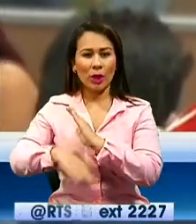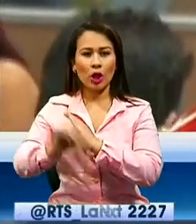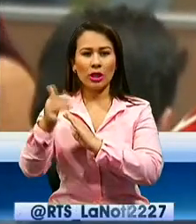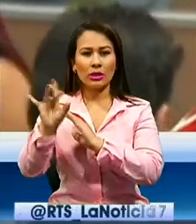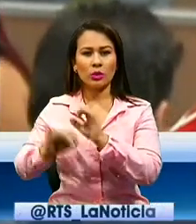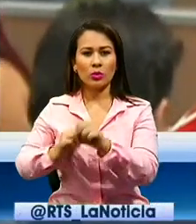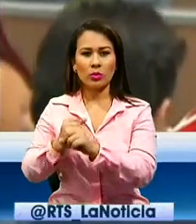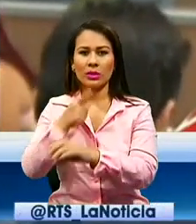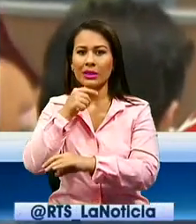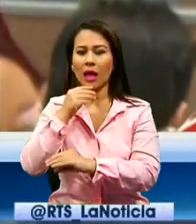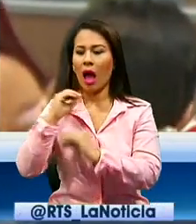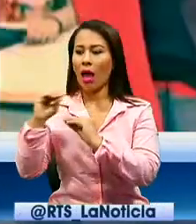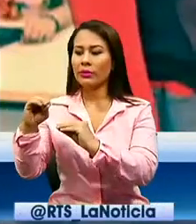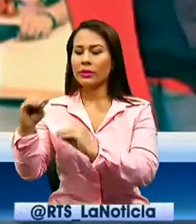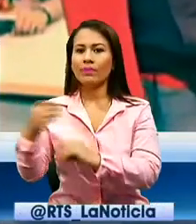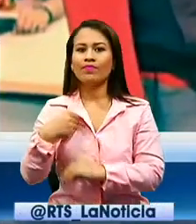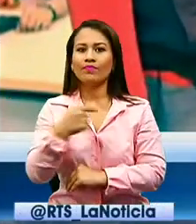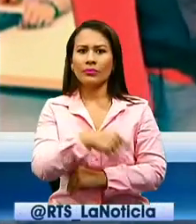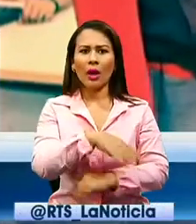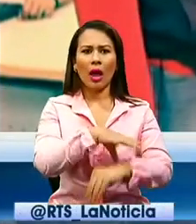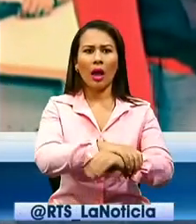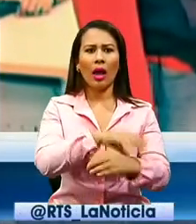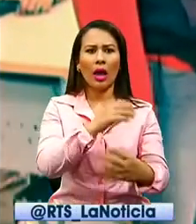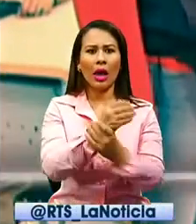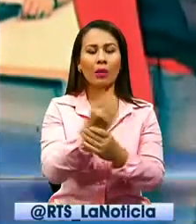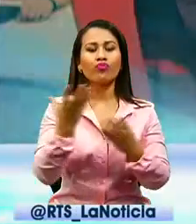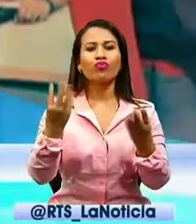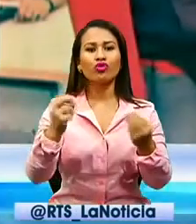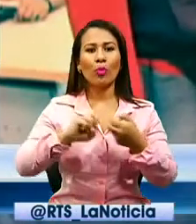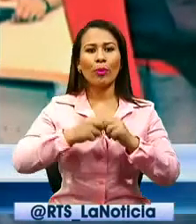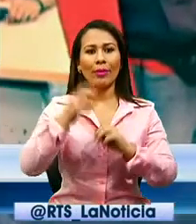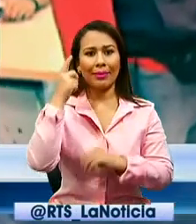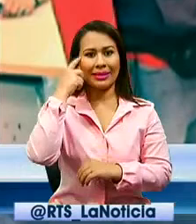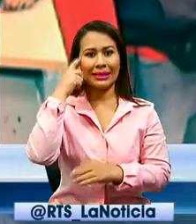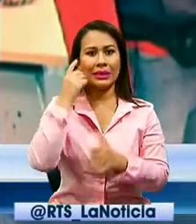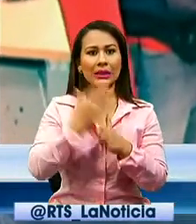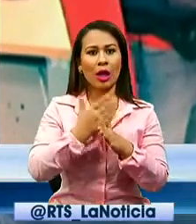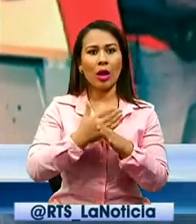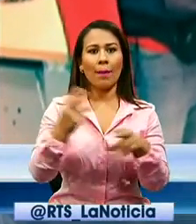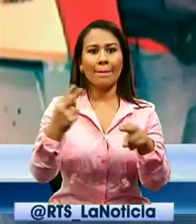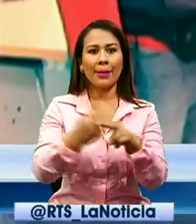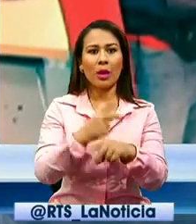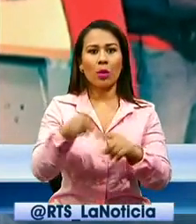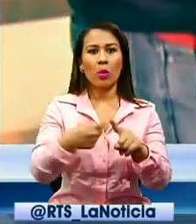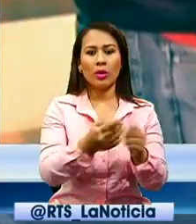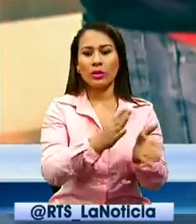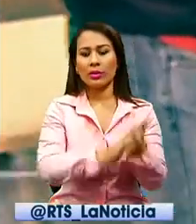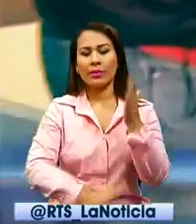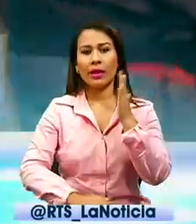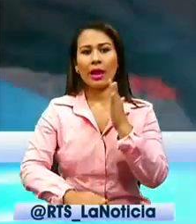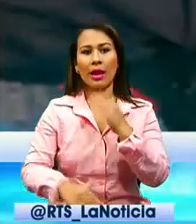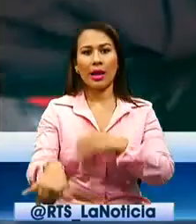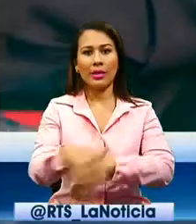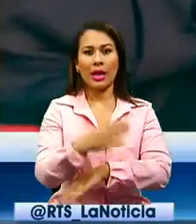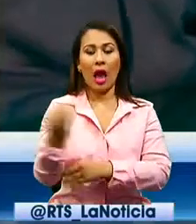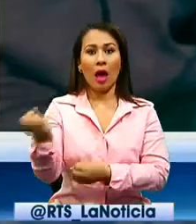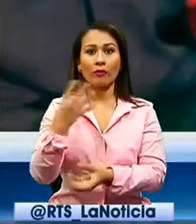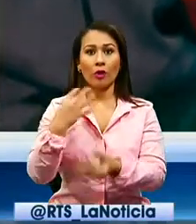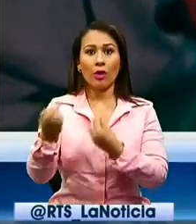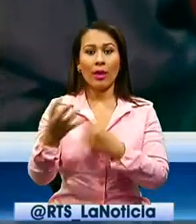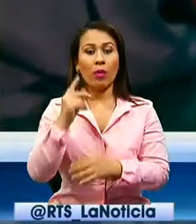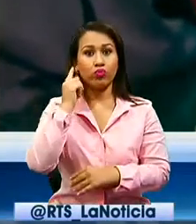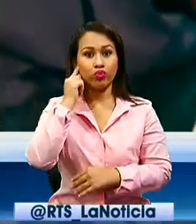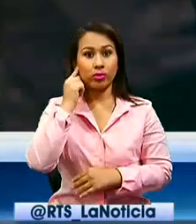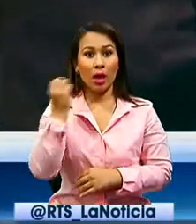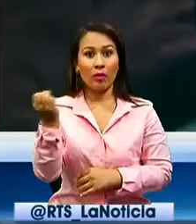encerrada porque ella sufre posiblemente de alteraciones mentales y que corre peligro pues cuando ella sale a la calle. Entre las versiones que ella entregó